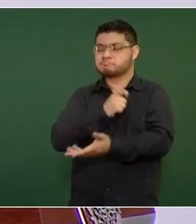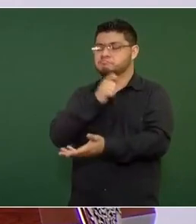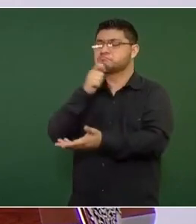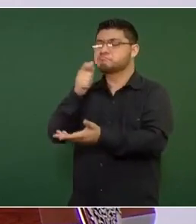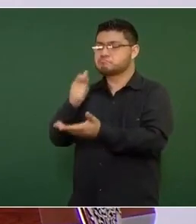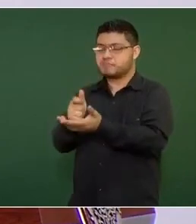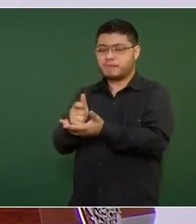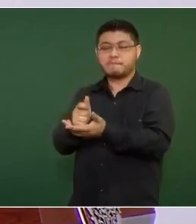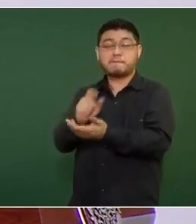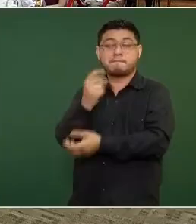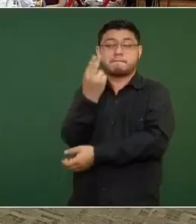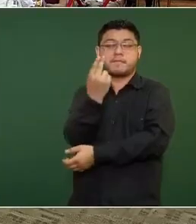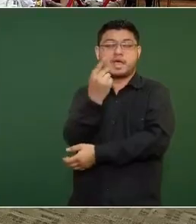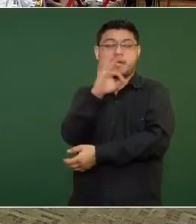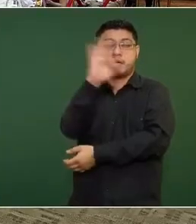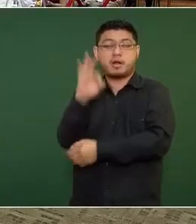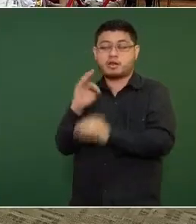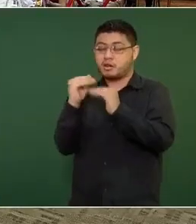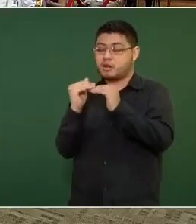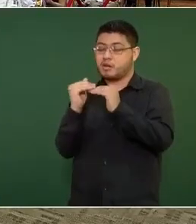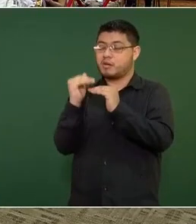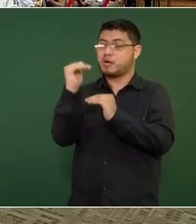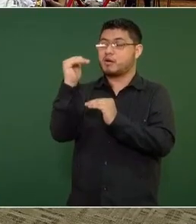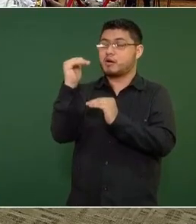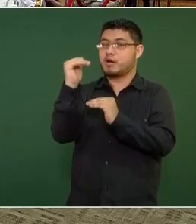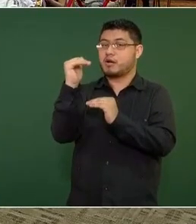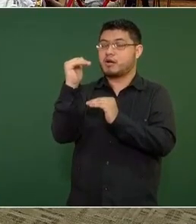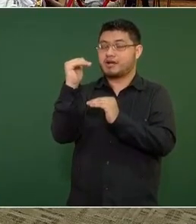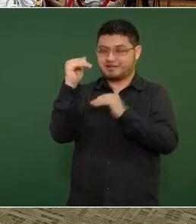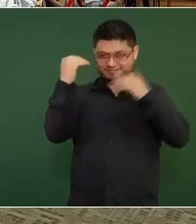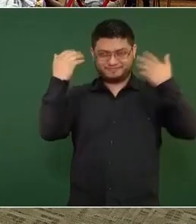en 25%. También